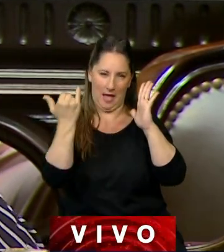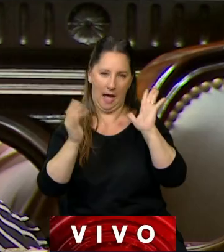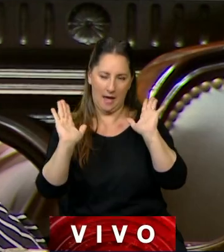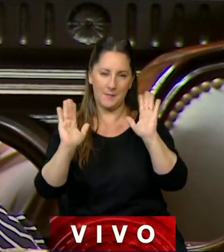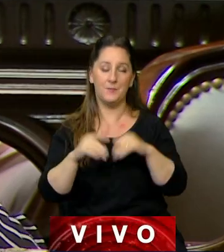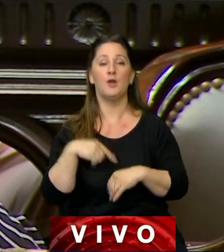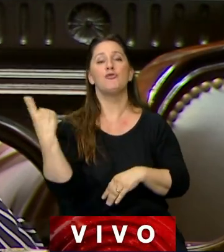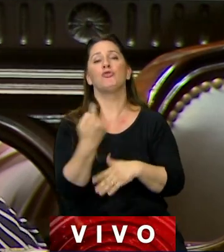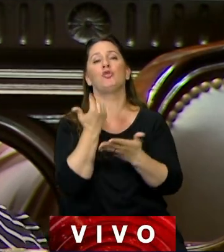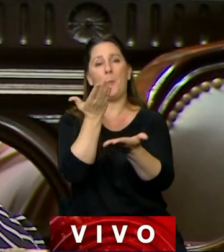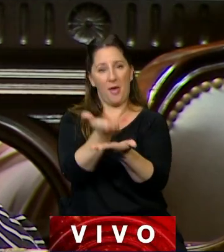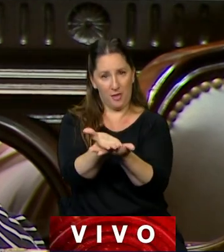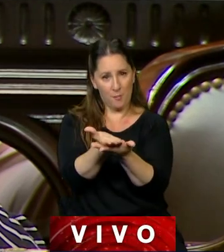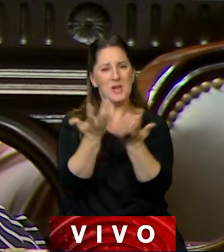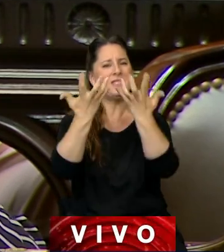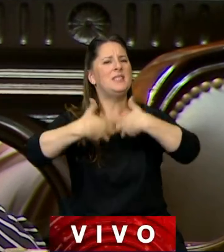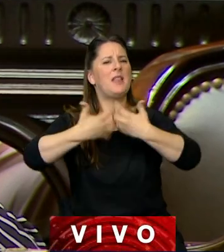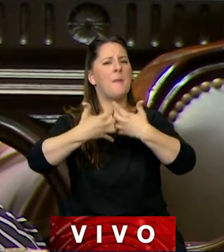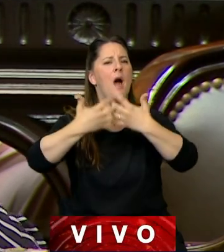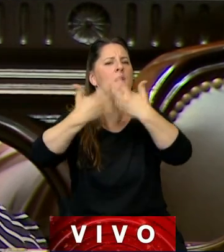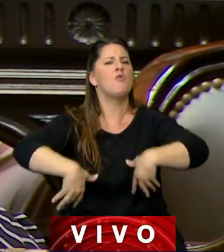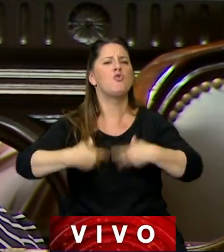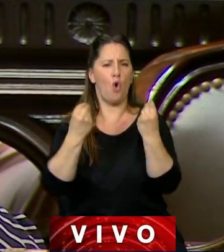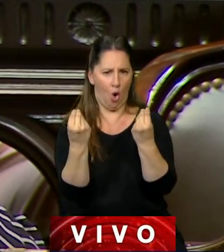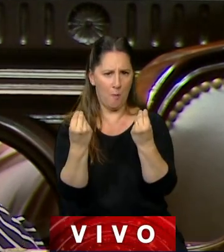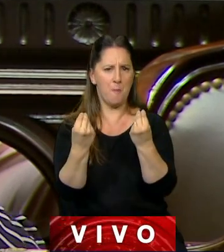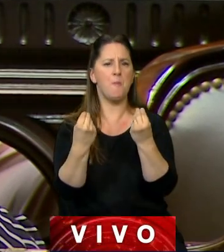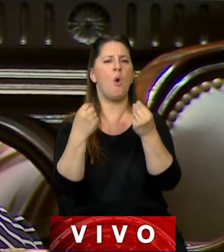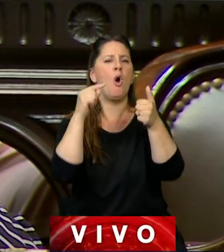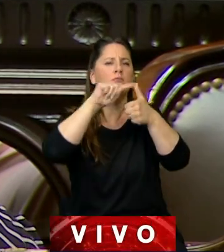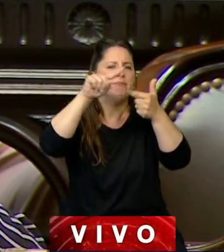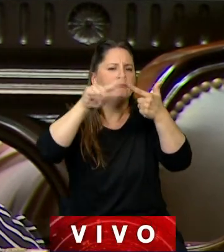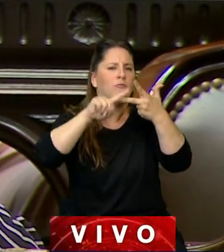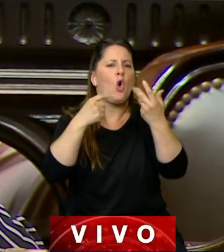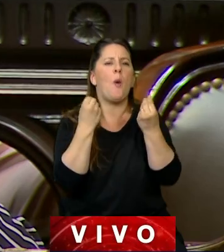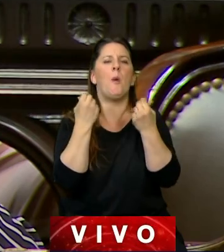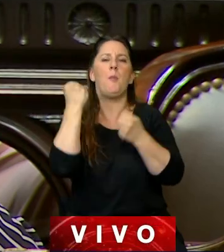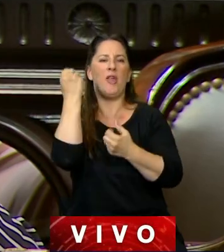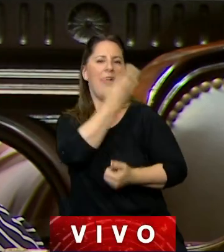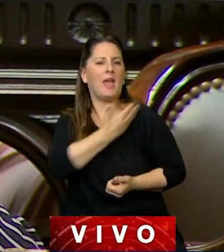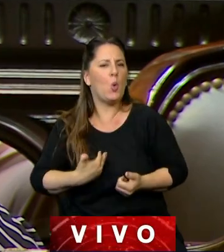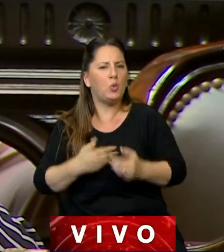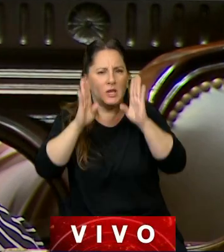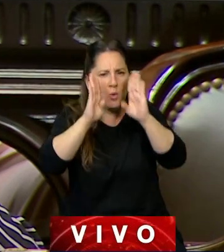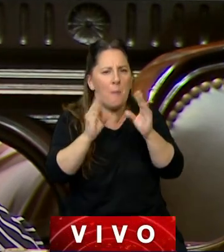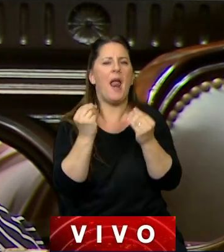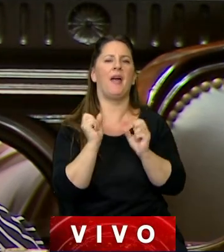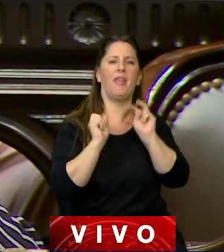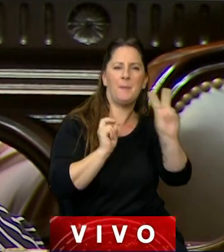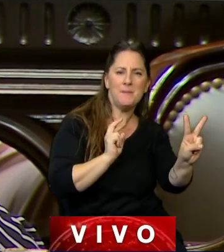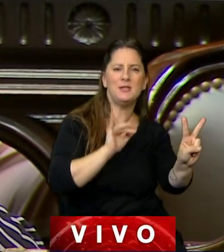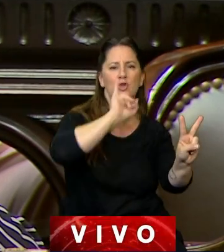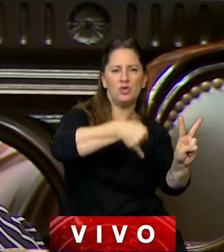Pedimos saber cómo funciona este sistema, los criterios discrecionales que aplican el Poder Ejecutivo Nacional para autorizar